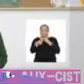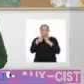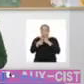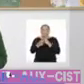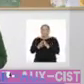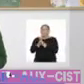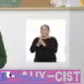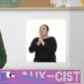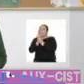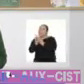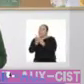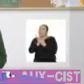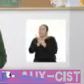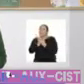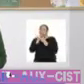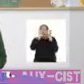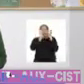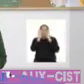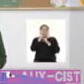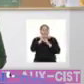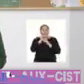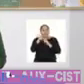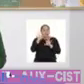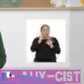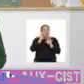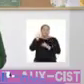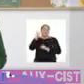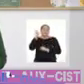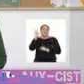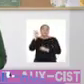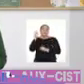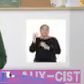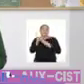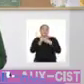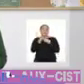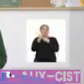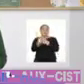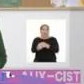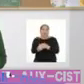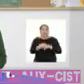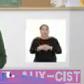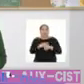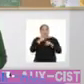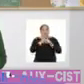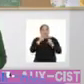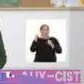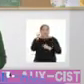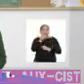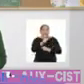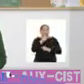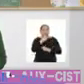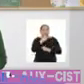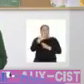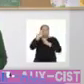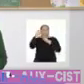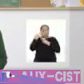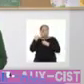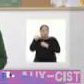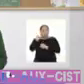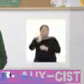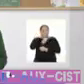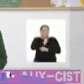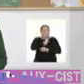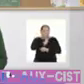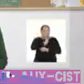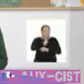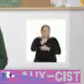ayuda cuando tiene alguna duda. Y encuentra en su maestro a un orientador. Pero ella, en forma responsable y